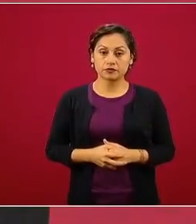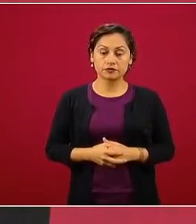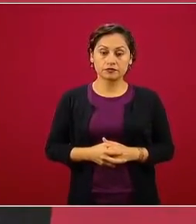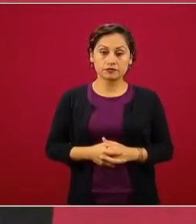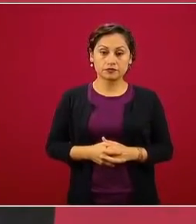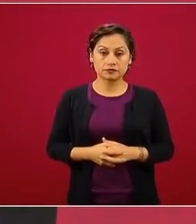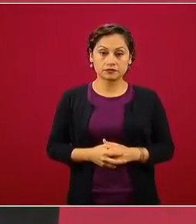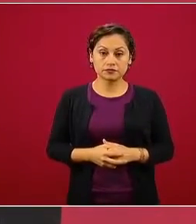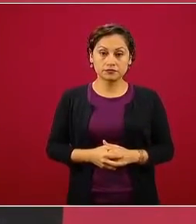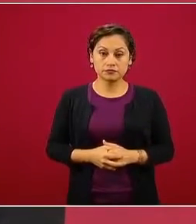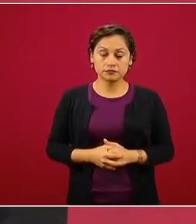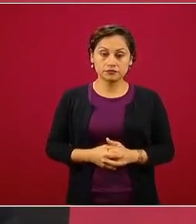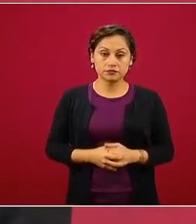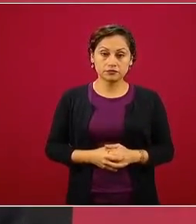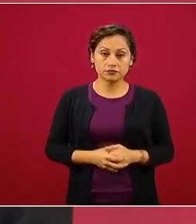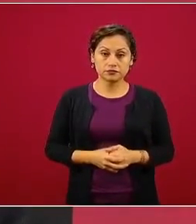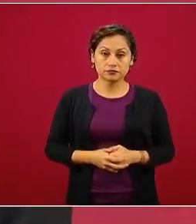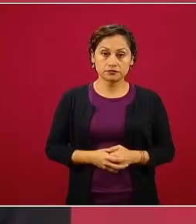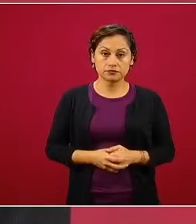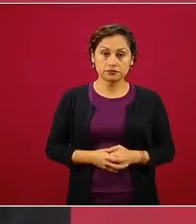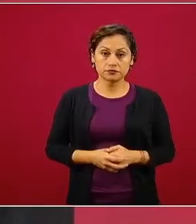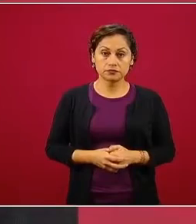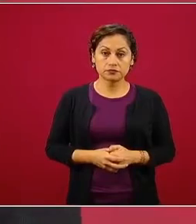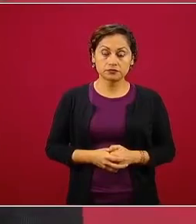haciendo es